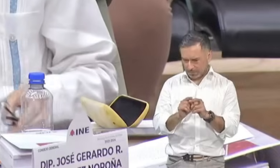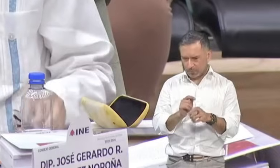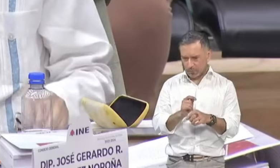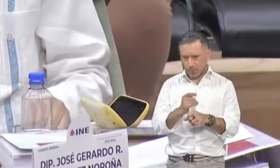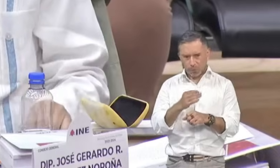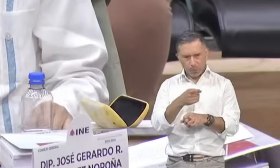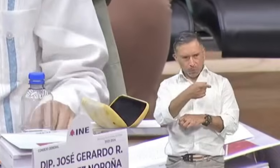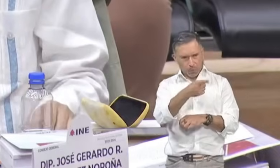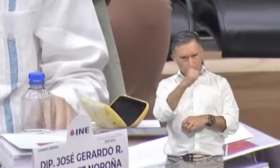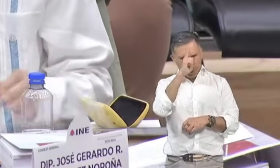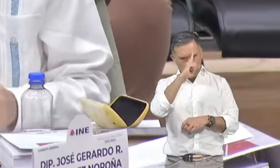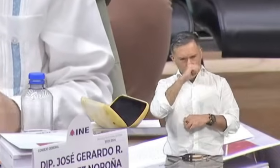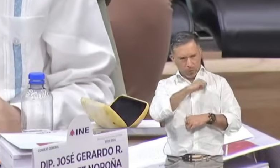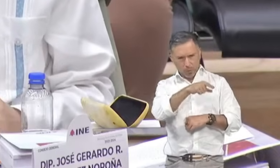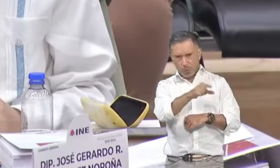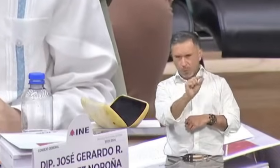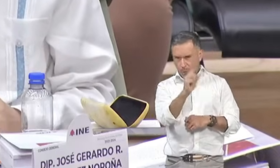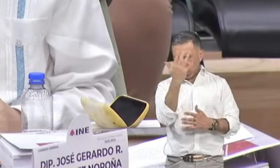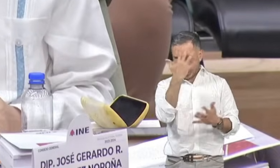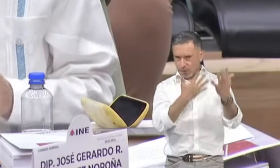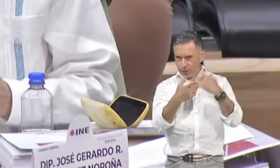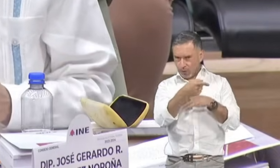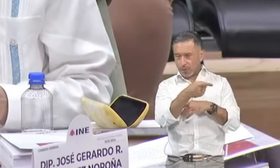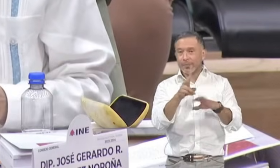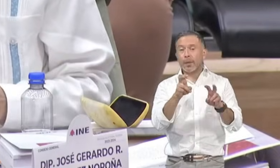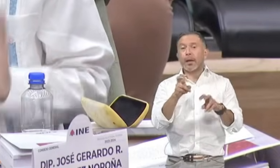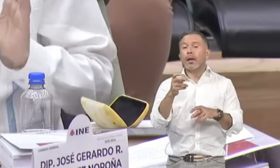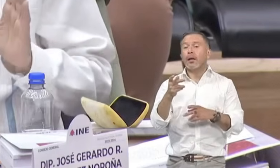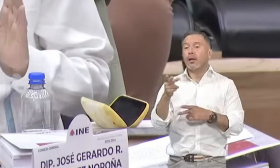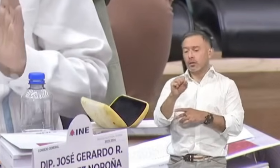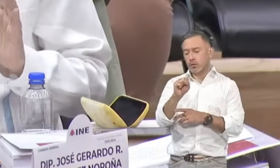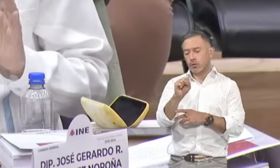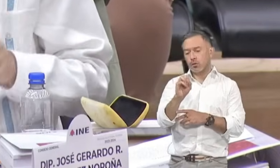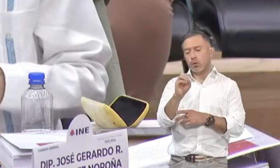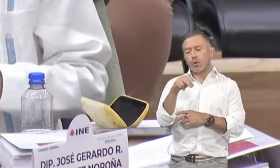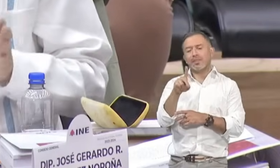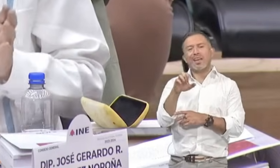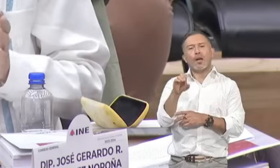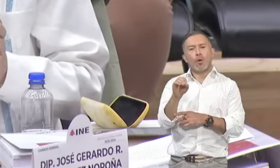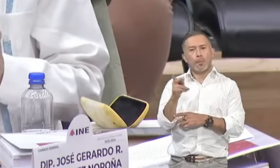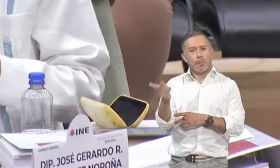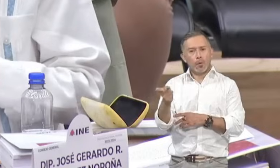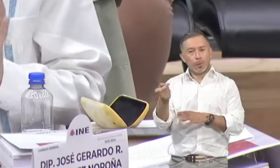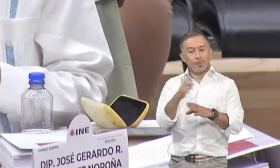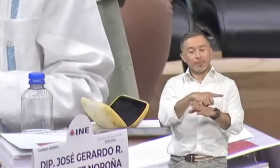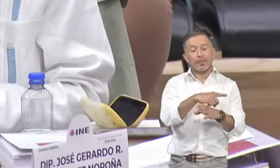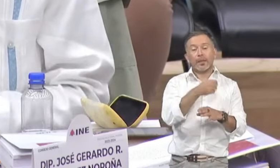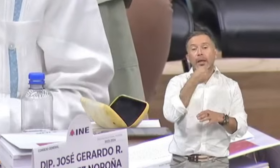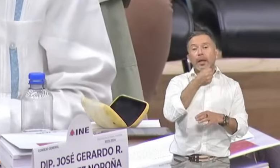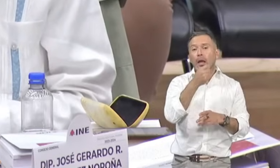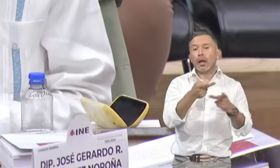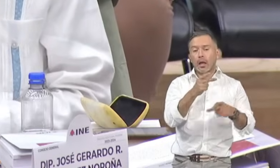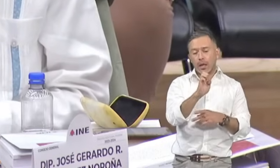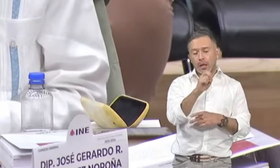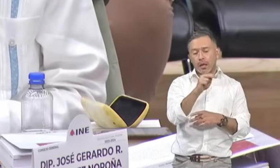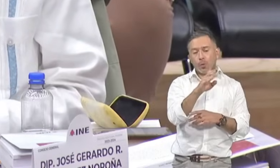algún consejero en lo que son los sondeos y lo que son las encuestas. No puede haber una encuesta sin un muestreo